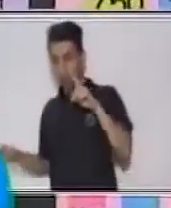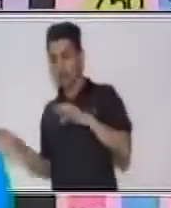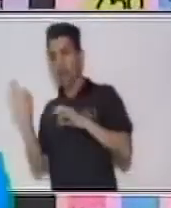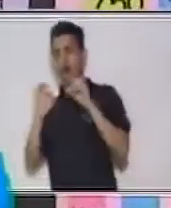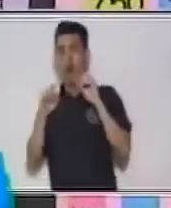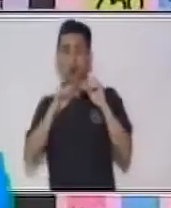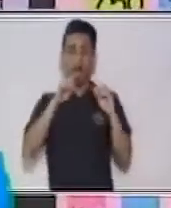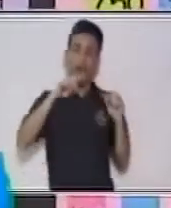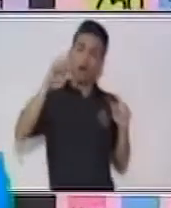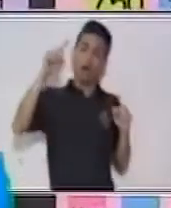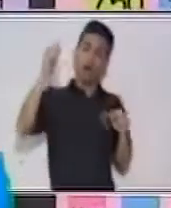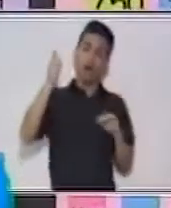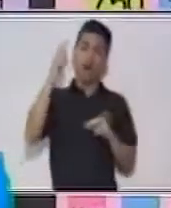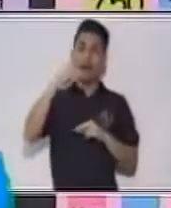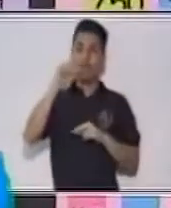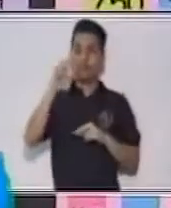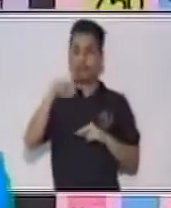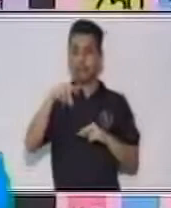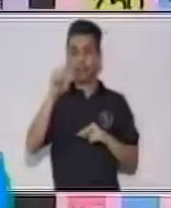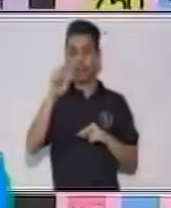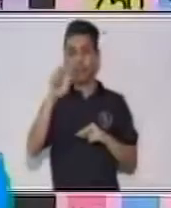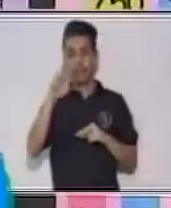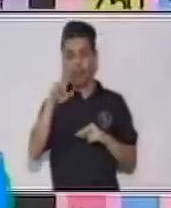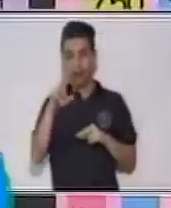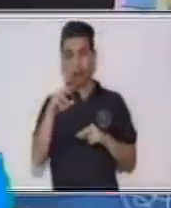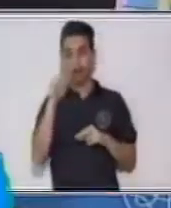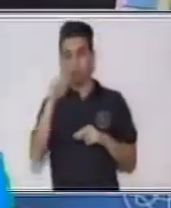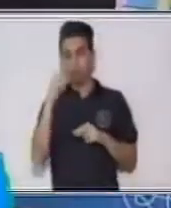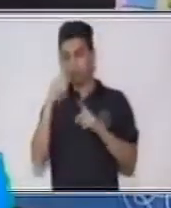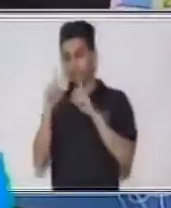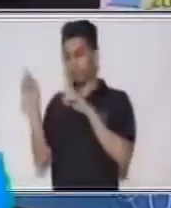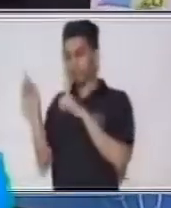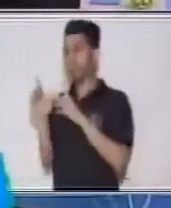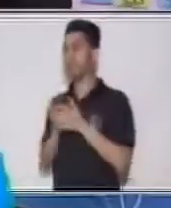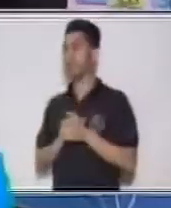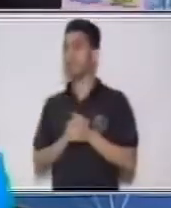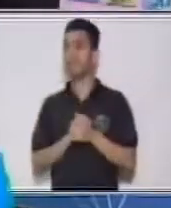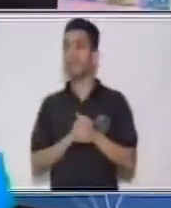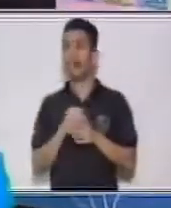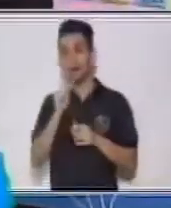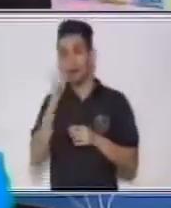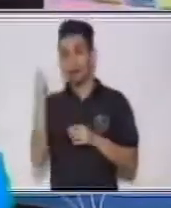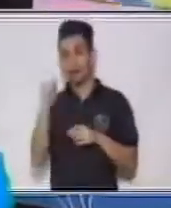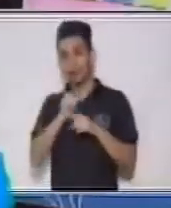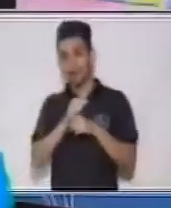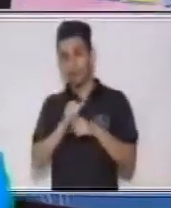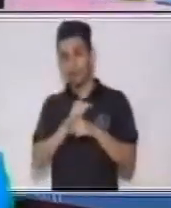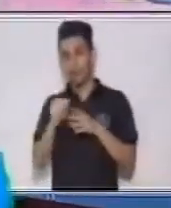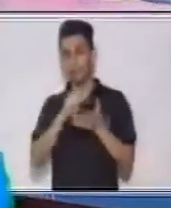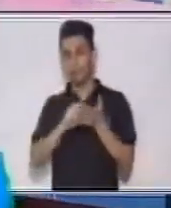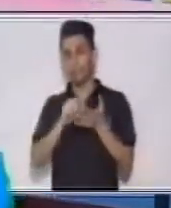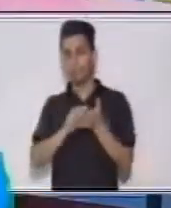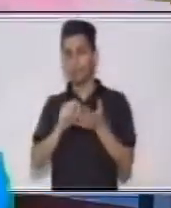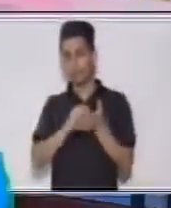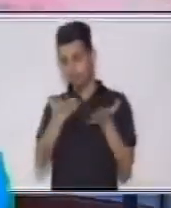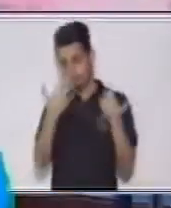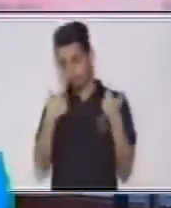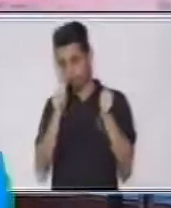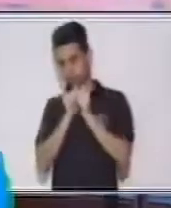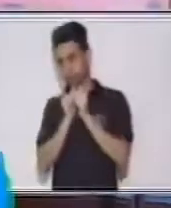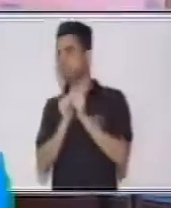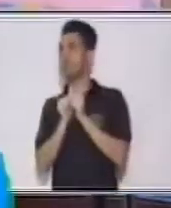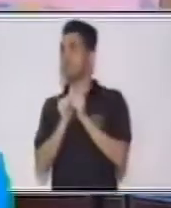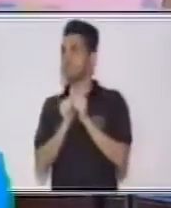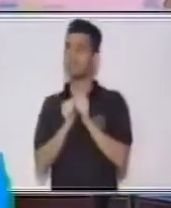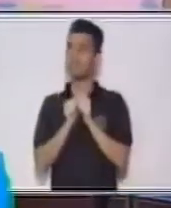de ascender y descender vamos a acá dice el siguiente ejercicio me acompañas a trabajarlo